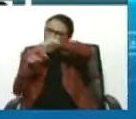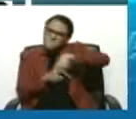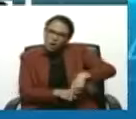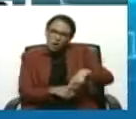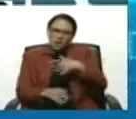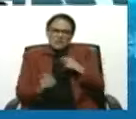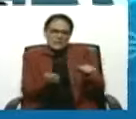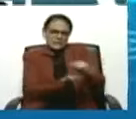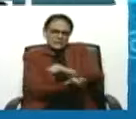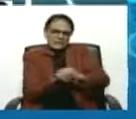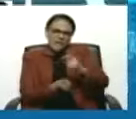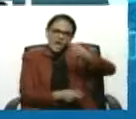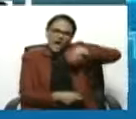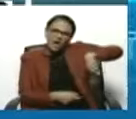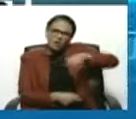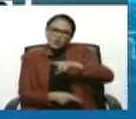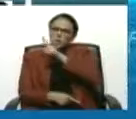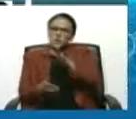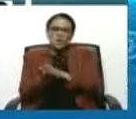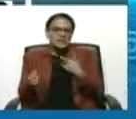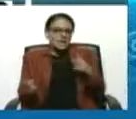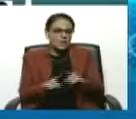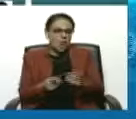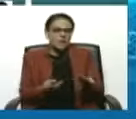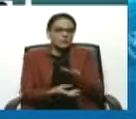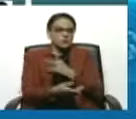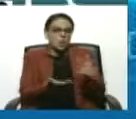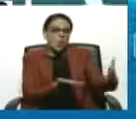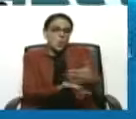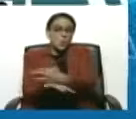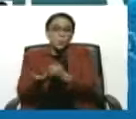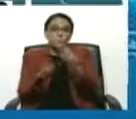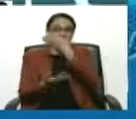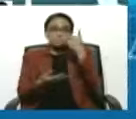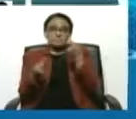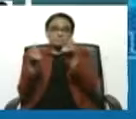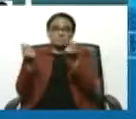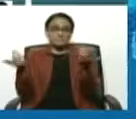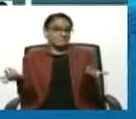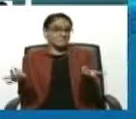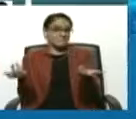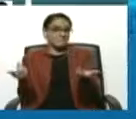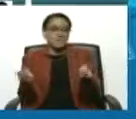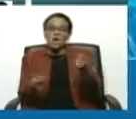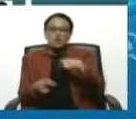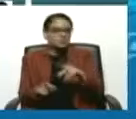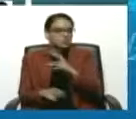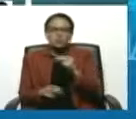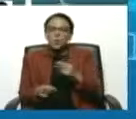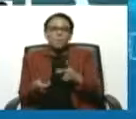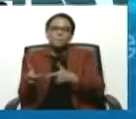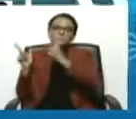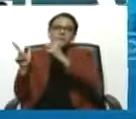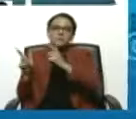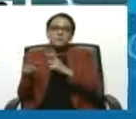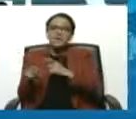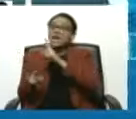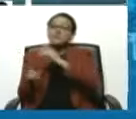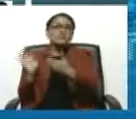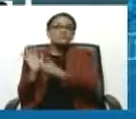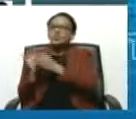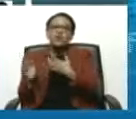mapa para los imperios repartirse Venezuela. Y como siempre le digo a la gente, no pudieron ni